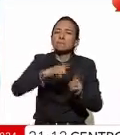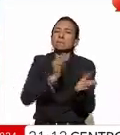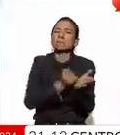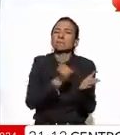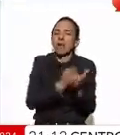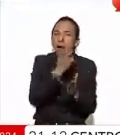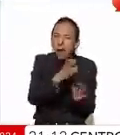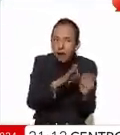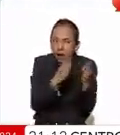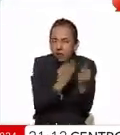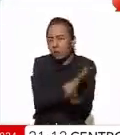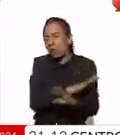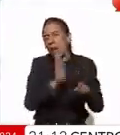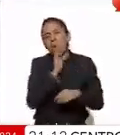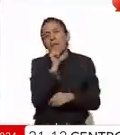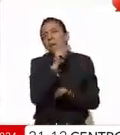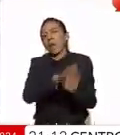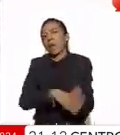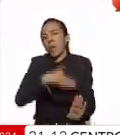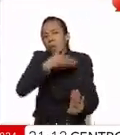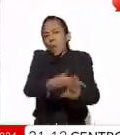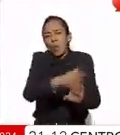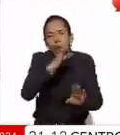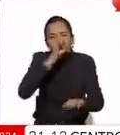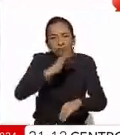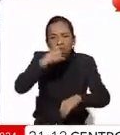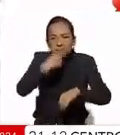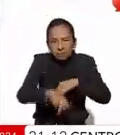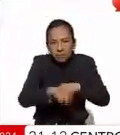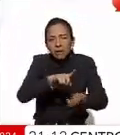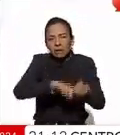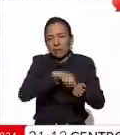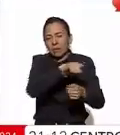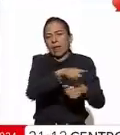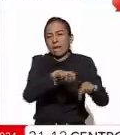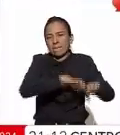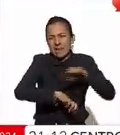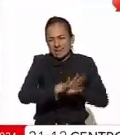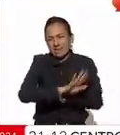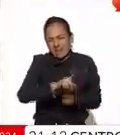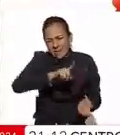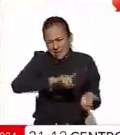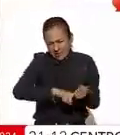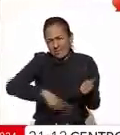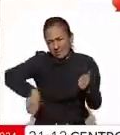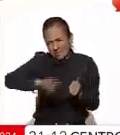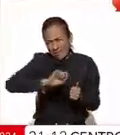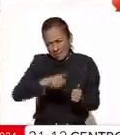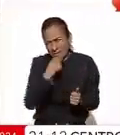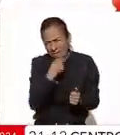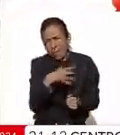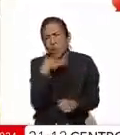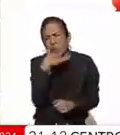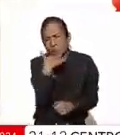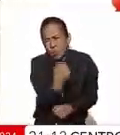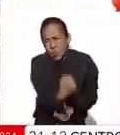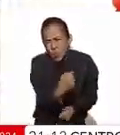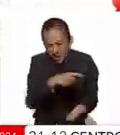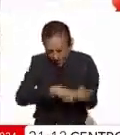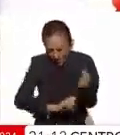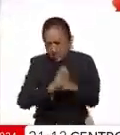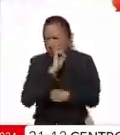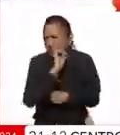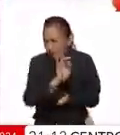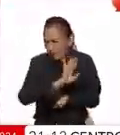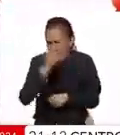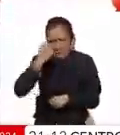empresa? Sabemos de la corrupción, como ya se ha mencionado, y tenemos el ejemplo también, y lo quiero ligar con la